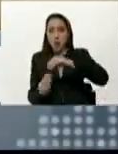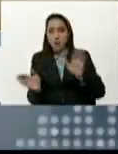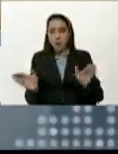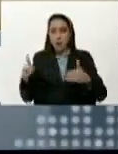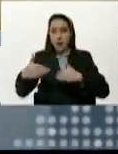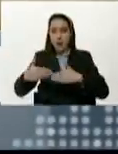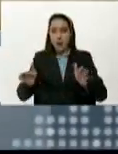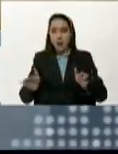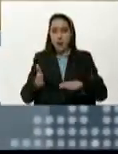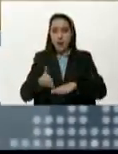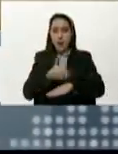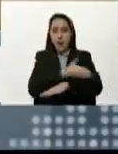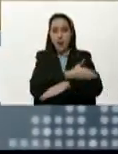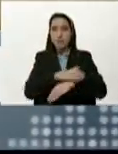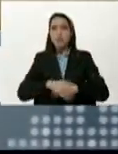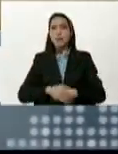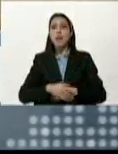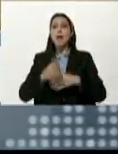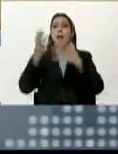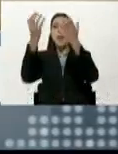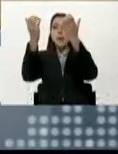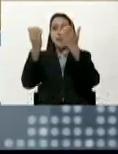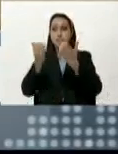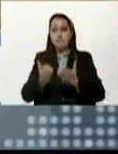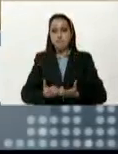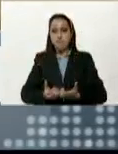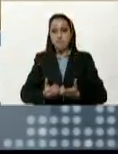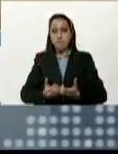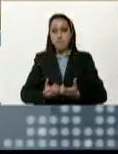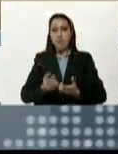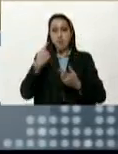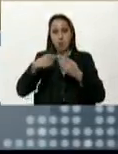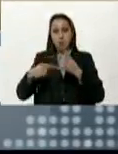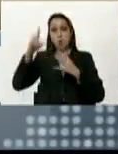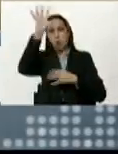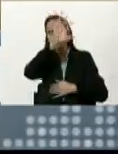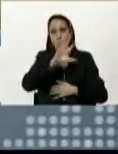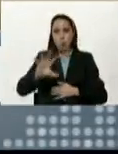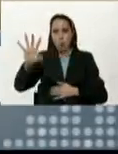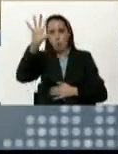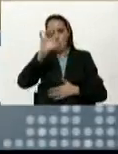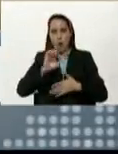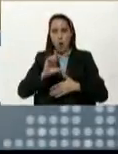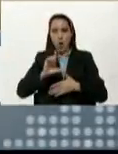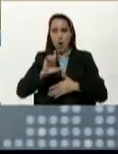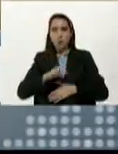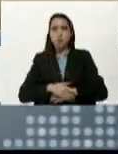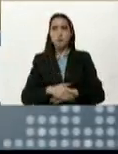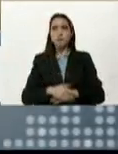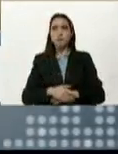los traíamos importados de varios países de américa latina'